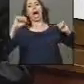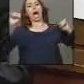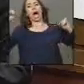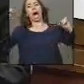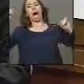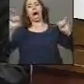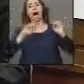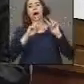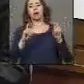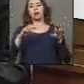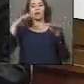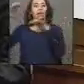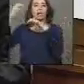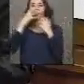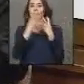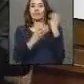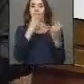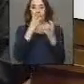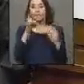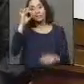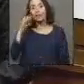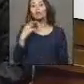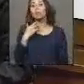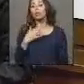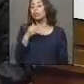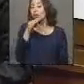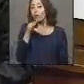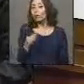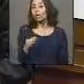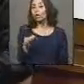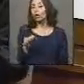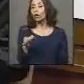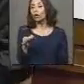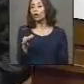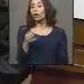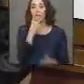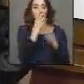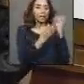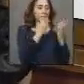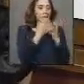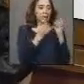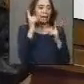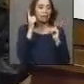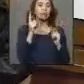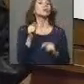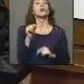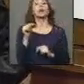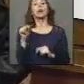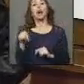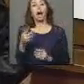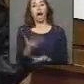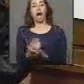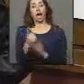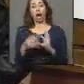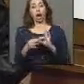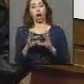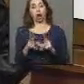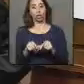Ese es el punto. ¿Saben por qué digo esto? Porque aquí hay una